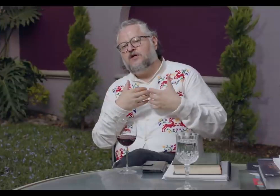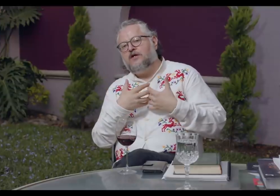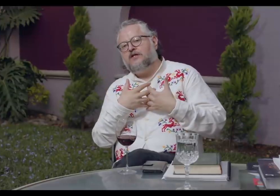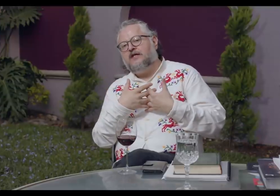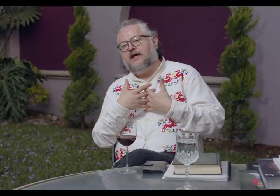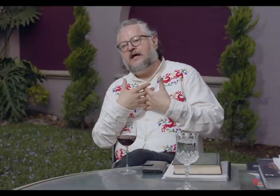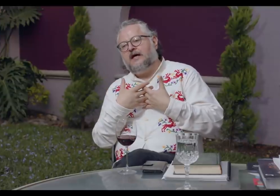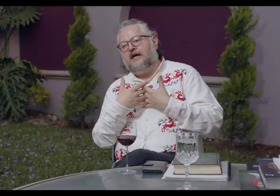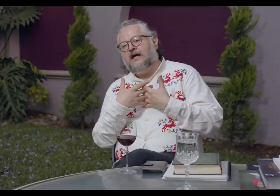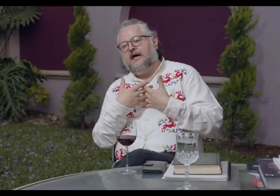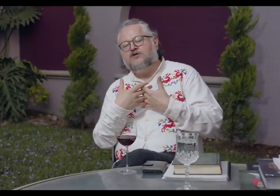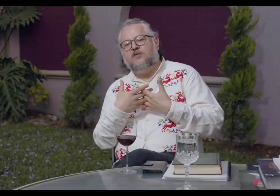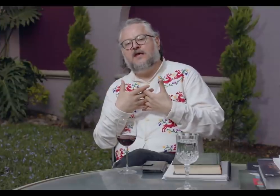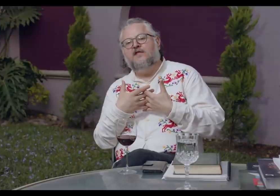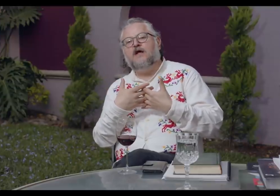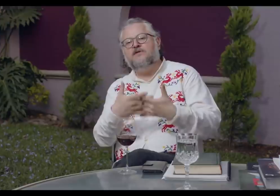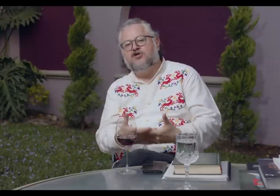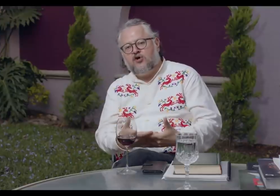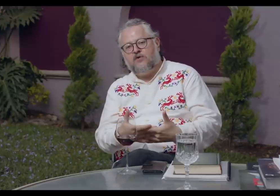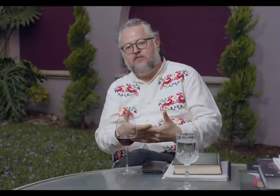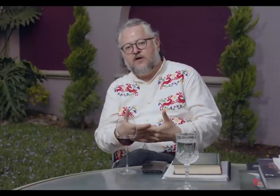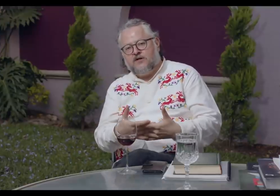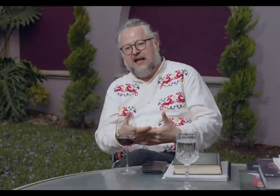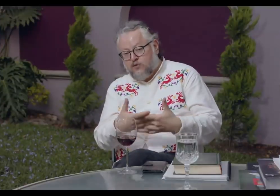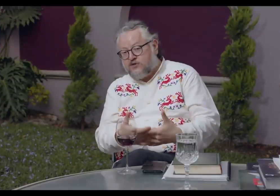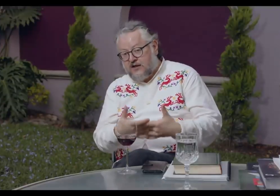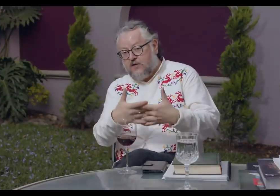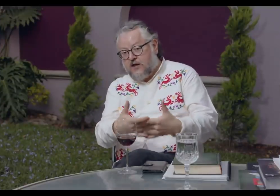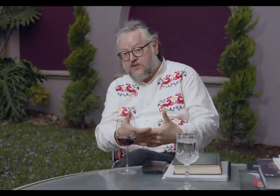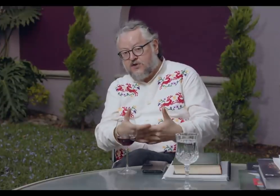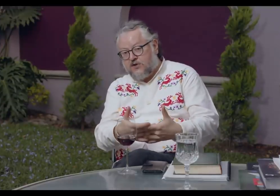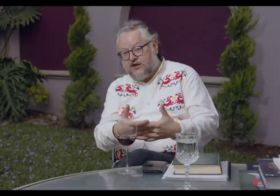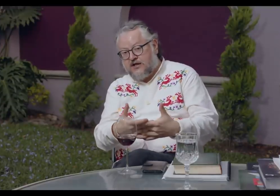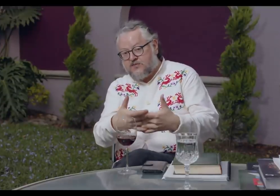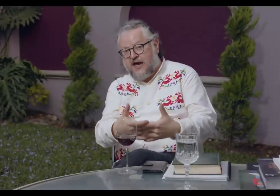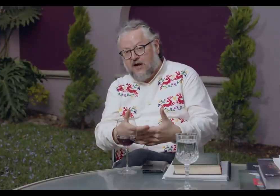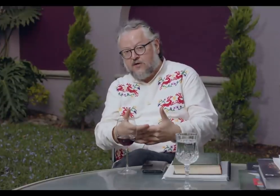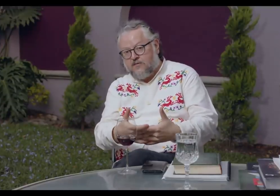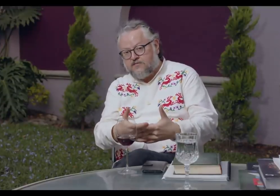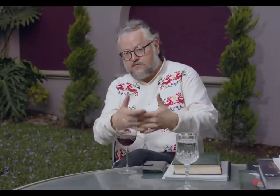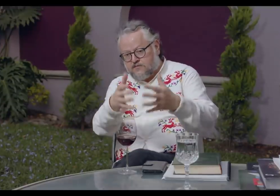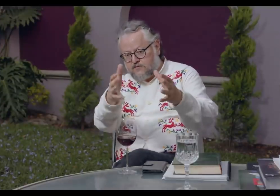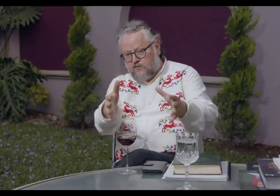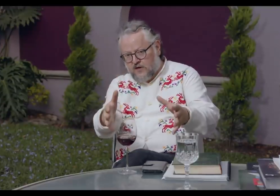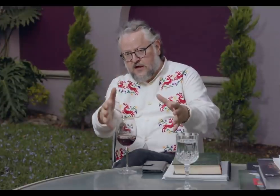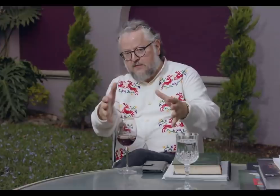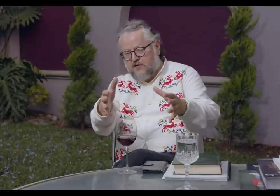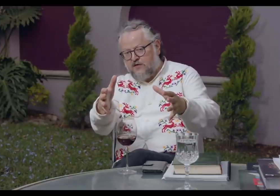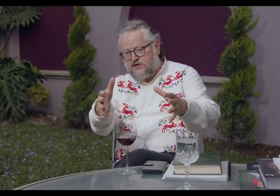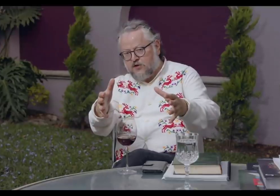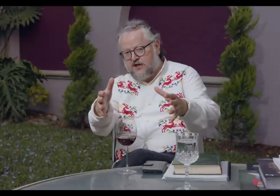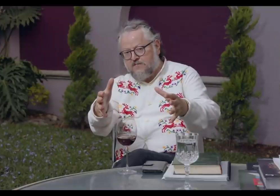todos, de que esto viene de una visión, de la búsqueda de una visión de quienes vieron